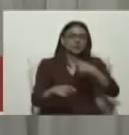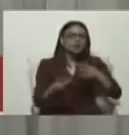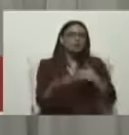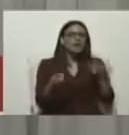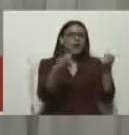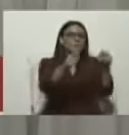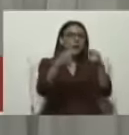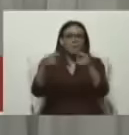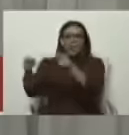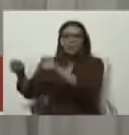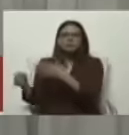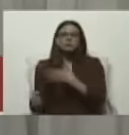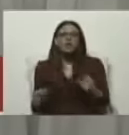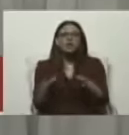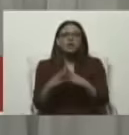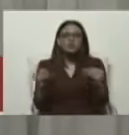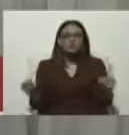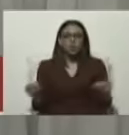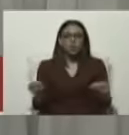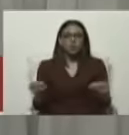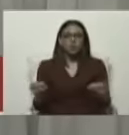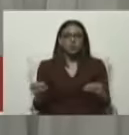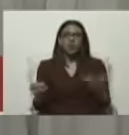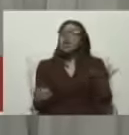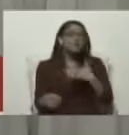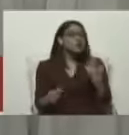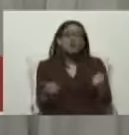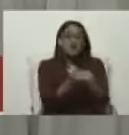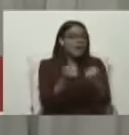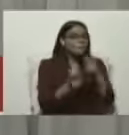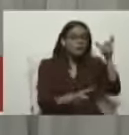de una, sin pasar por GONI, cobra 200.